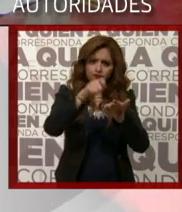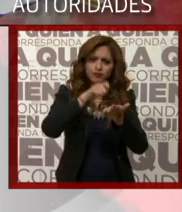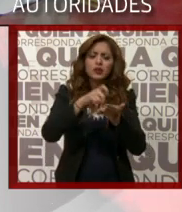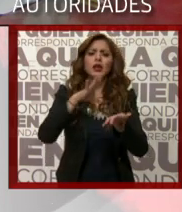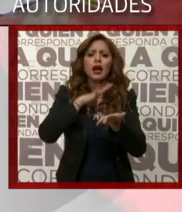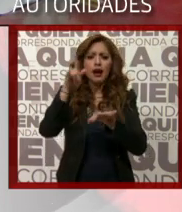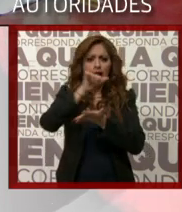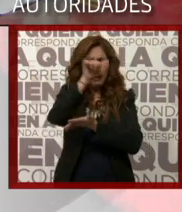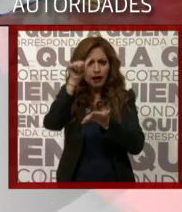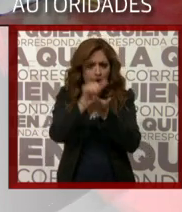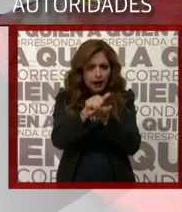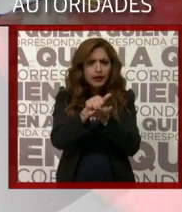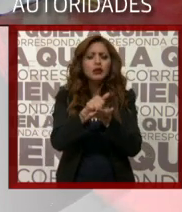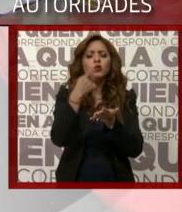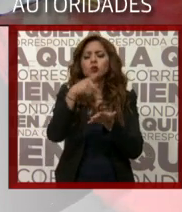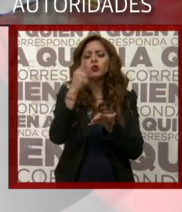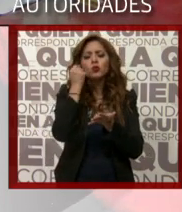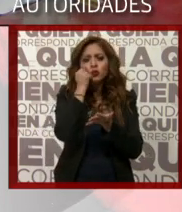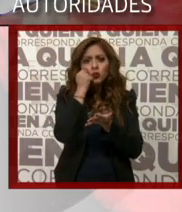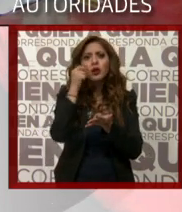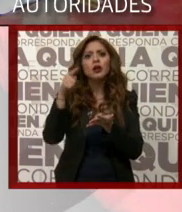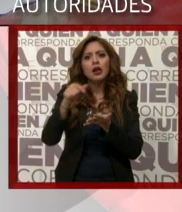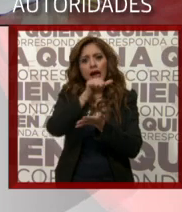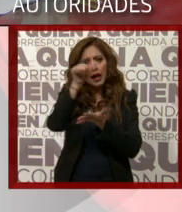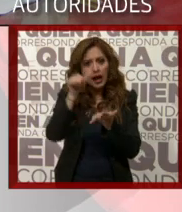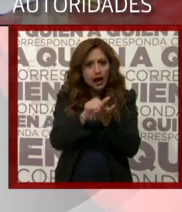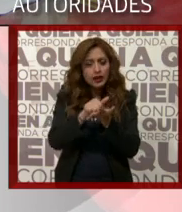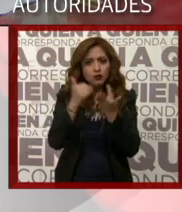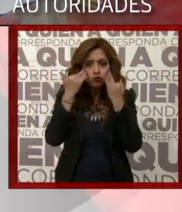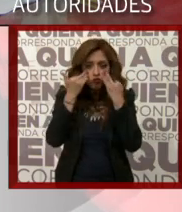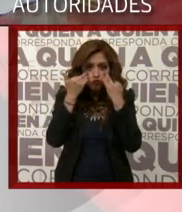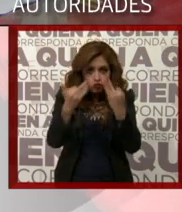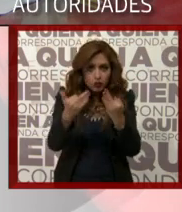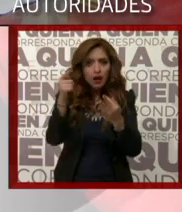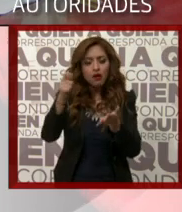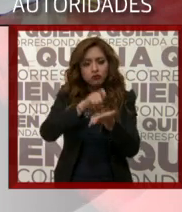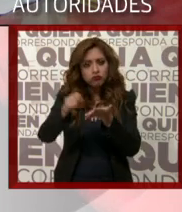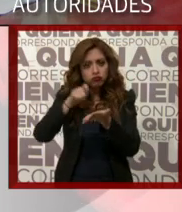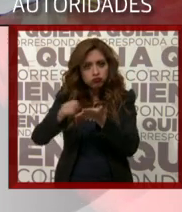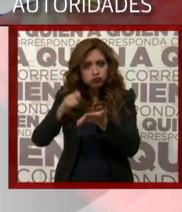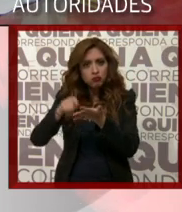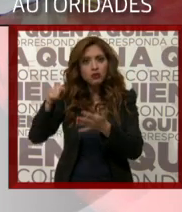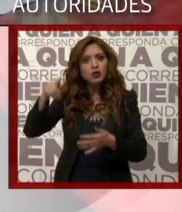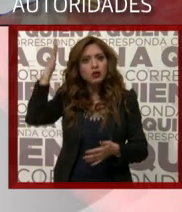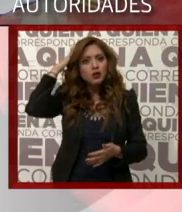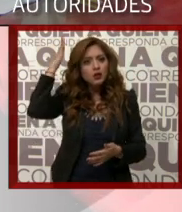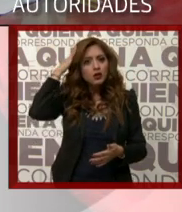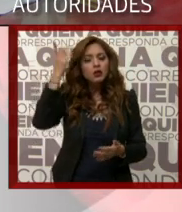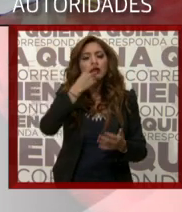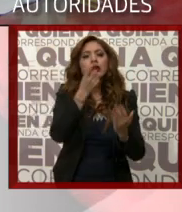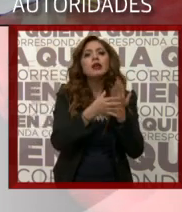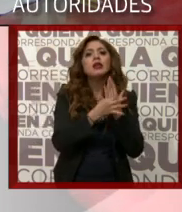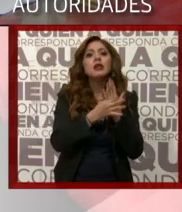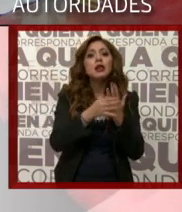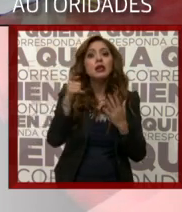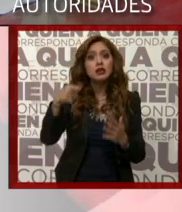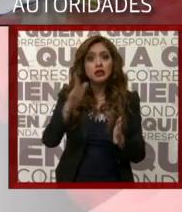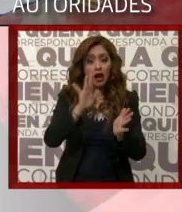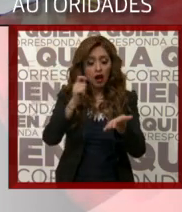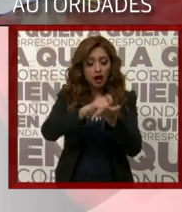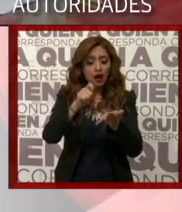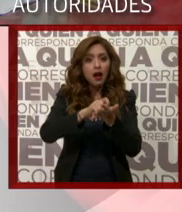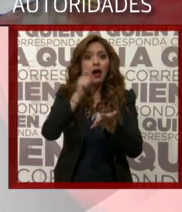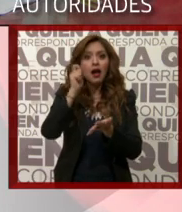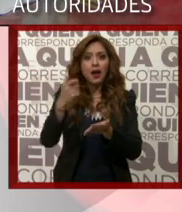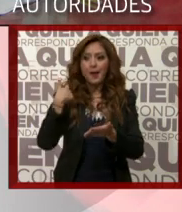acta, aunque haya sido fuera de tiempo, se sacó el acta y se dio fe y todo. Y alguna autoridad dijo, pues me lo presentaron grandote y